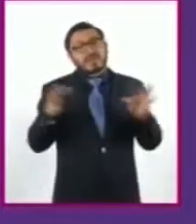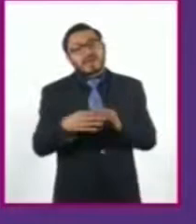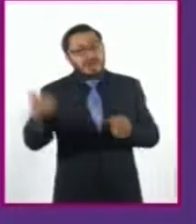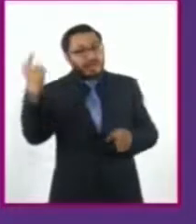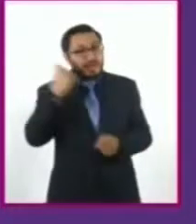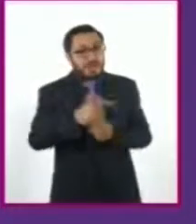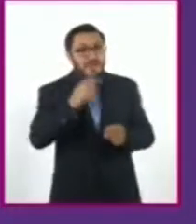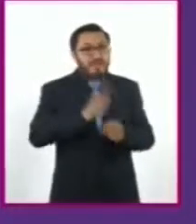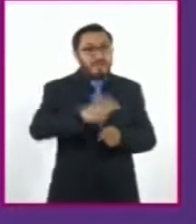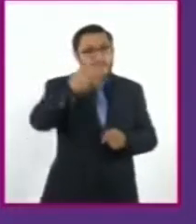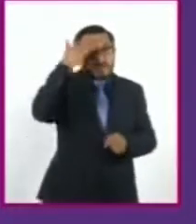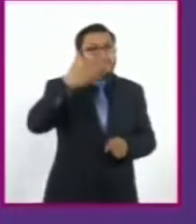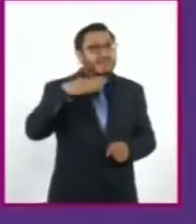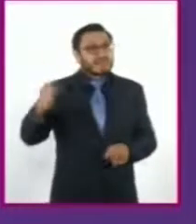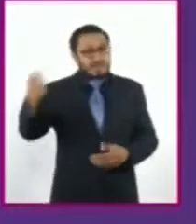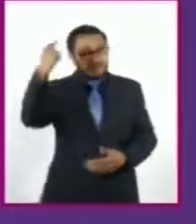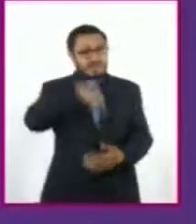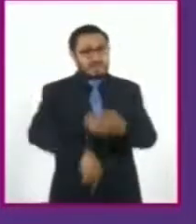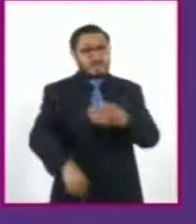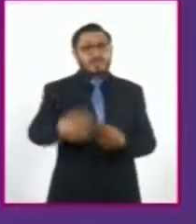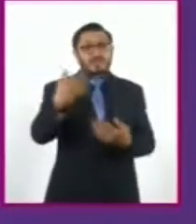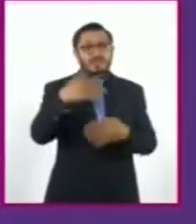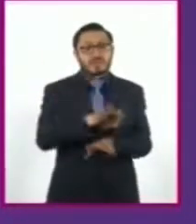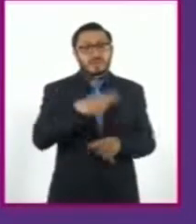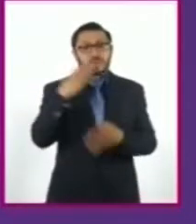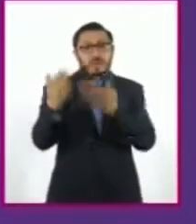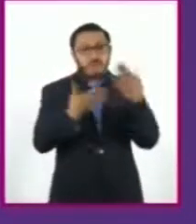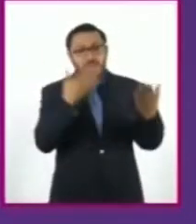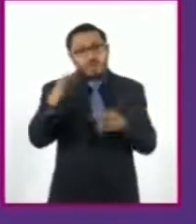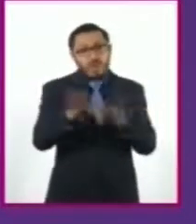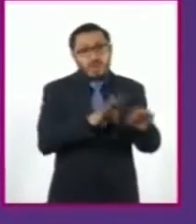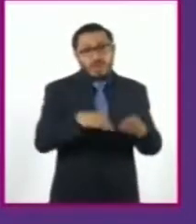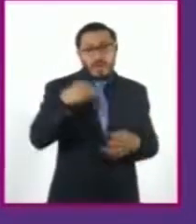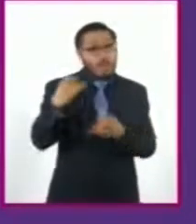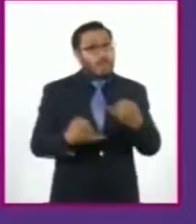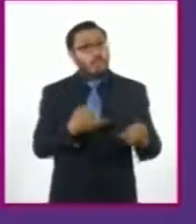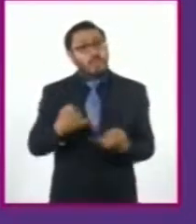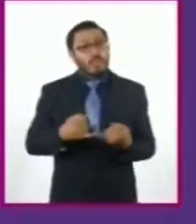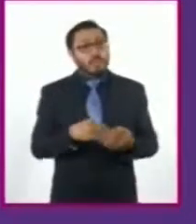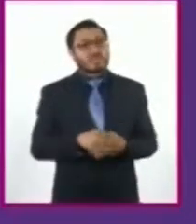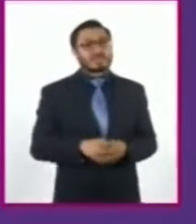los ámbitos de estudio, trabajo y recreación?